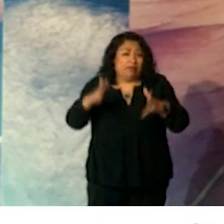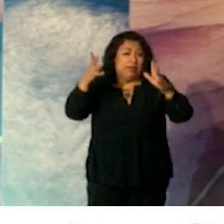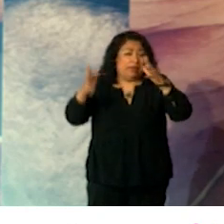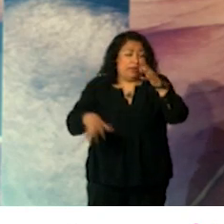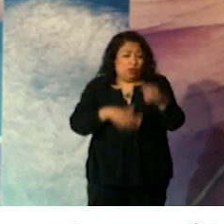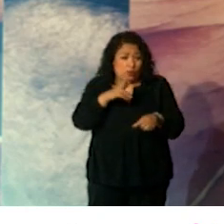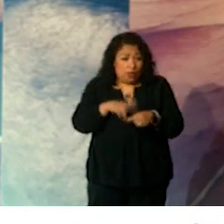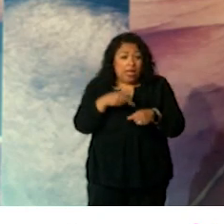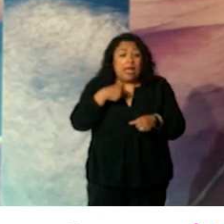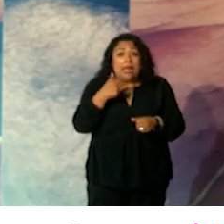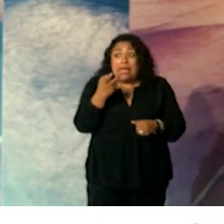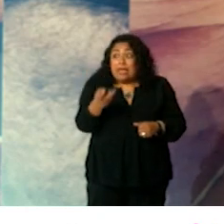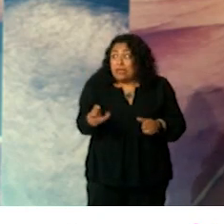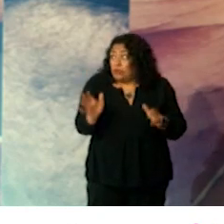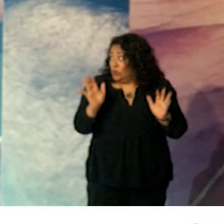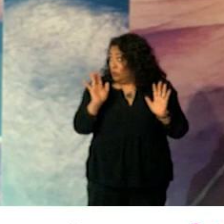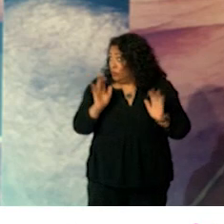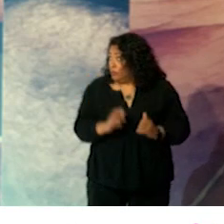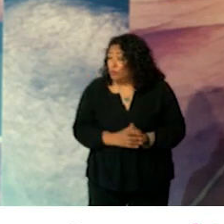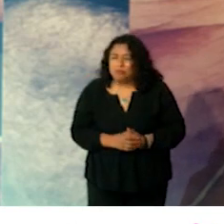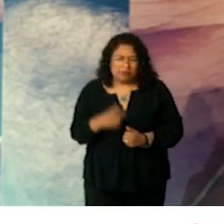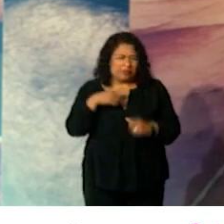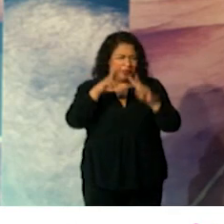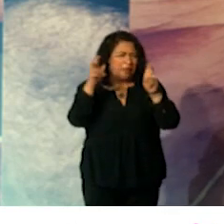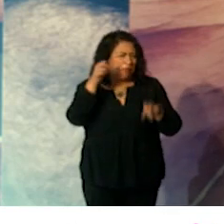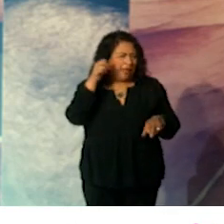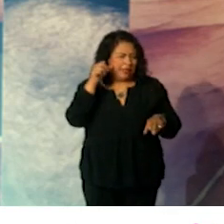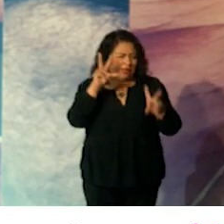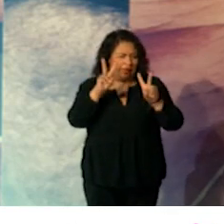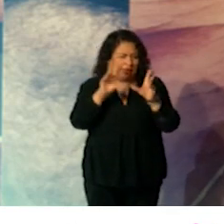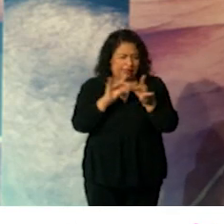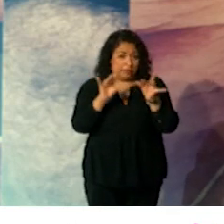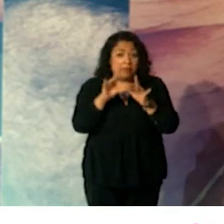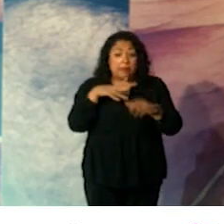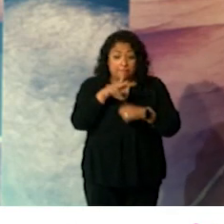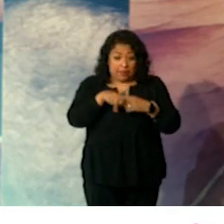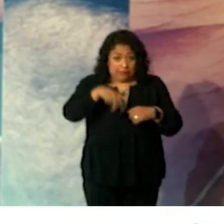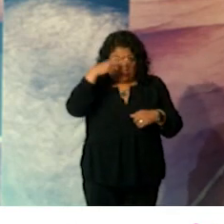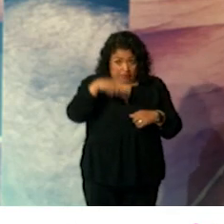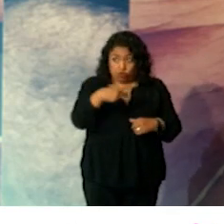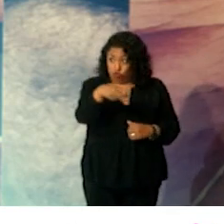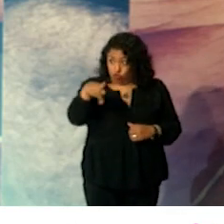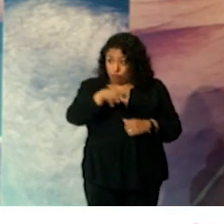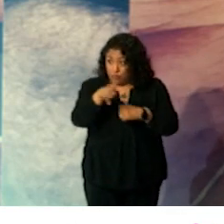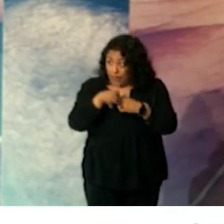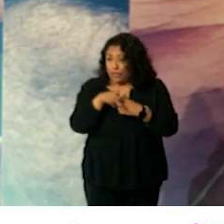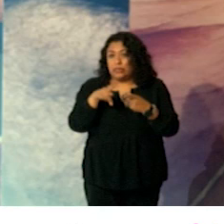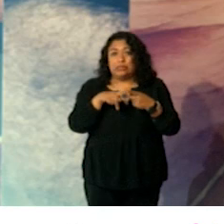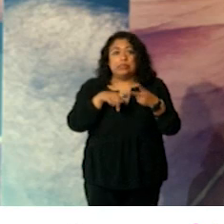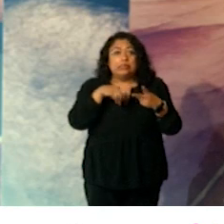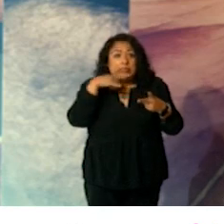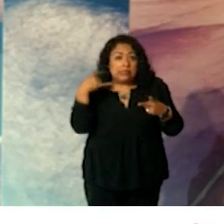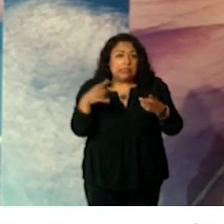natural. Y en lugares, esta es una cifra o sea, un tema que hablé ayer también en el panel, que países como México, su país, países como Chile,